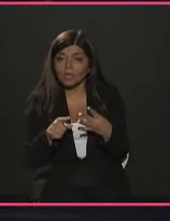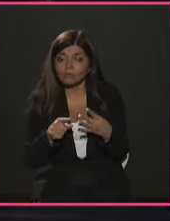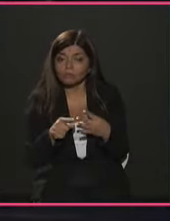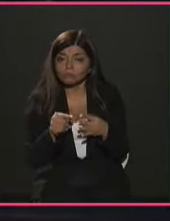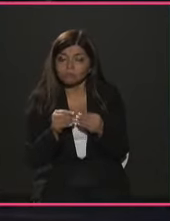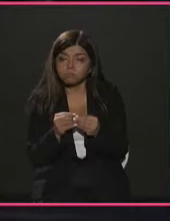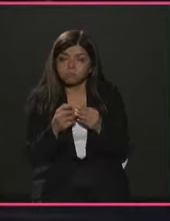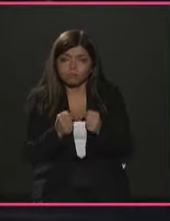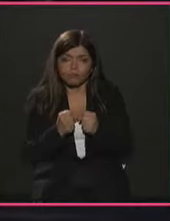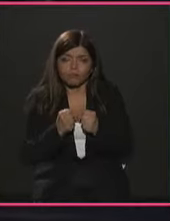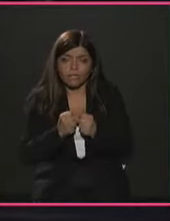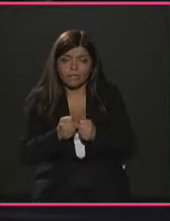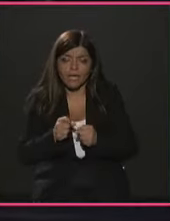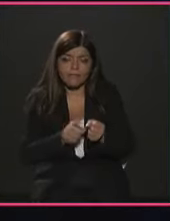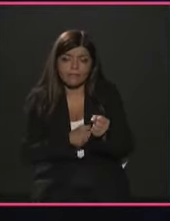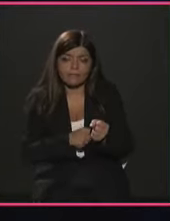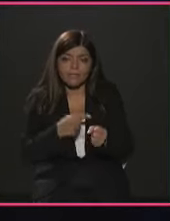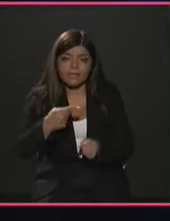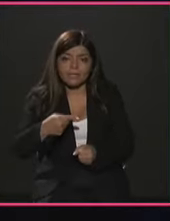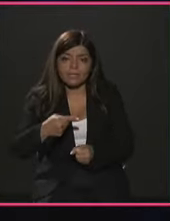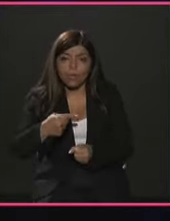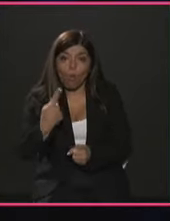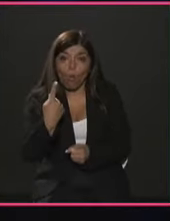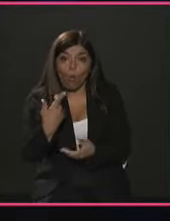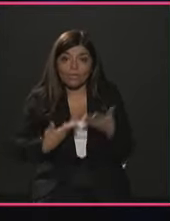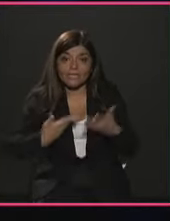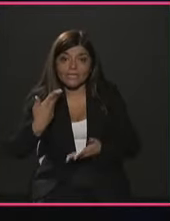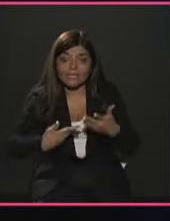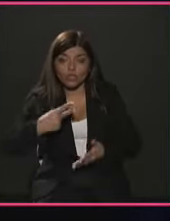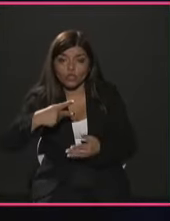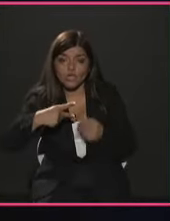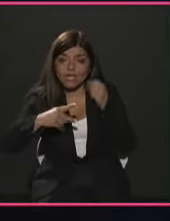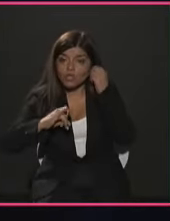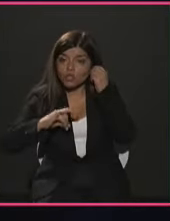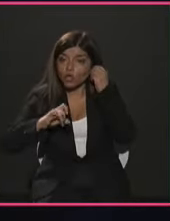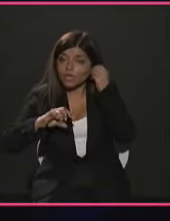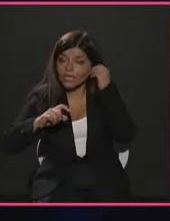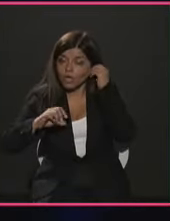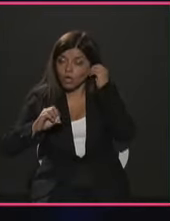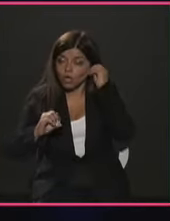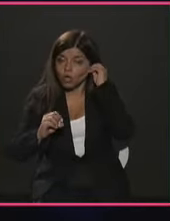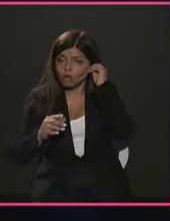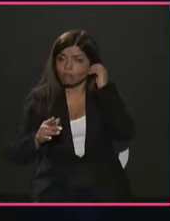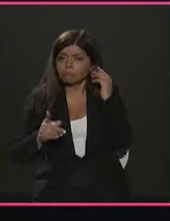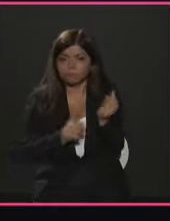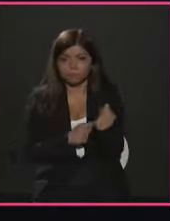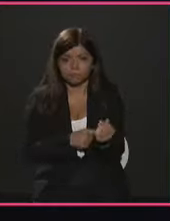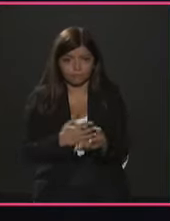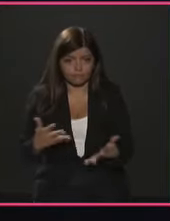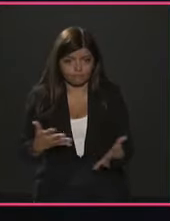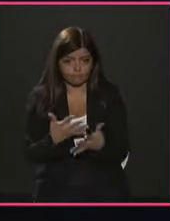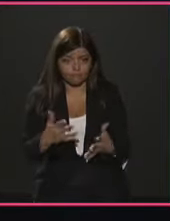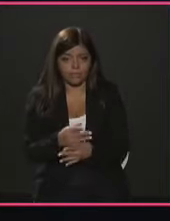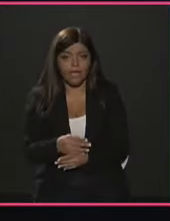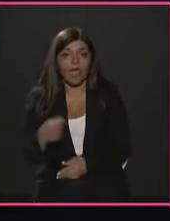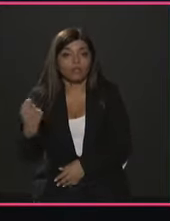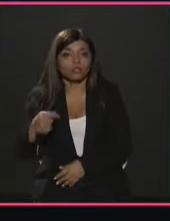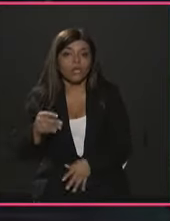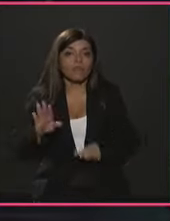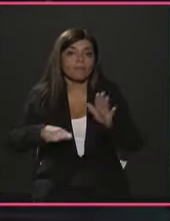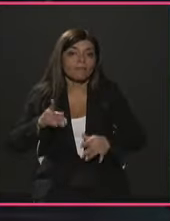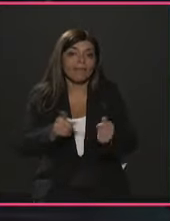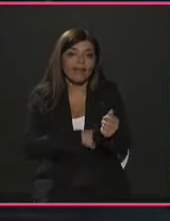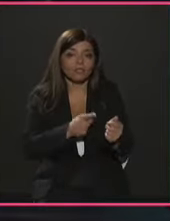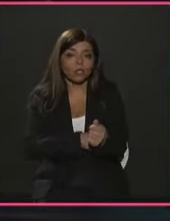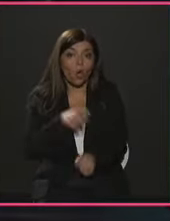energética 1 kg de hidrógeno es capaz de mover muchísima energía eh Y como dije el costo depende básicamente de la electricidad y